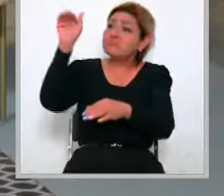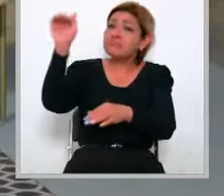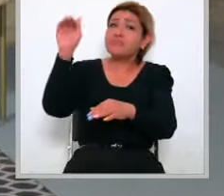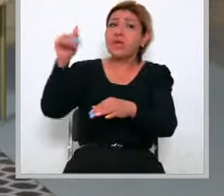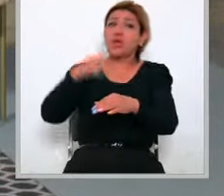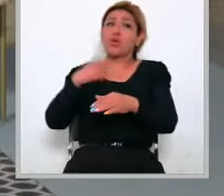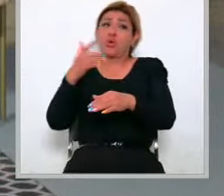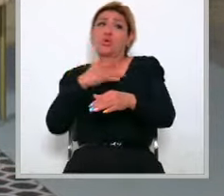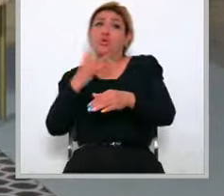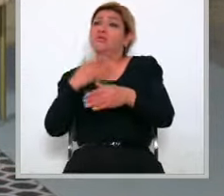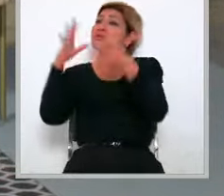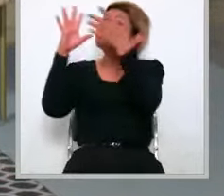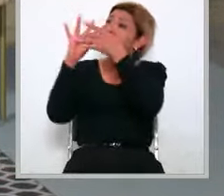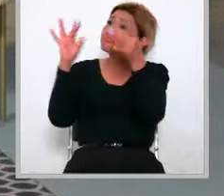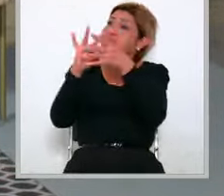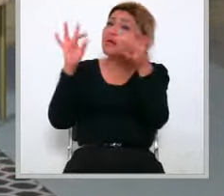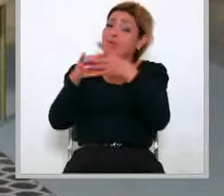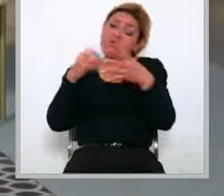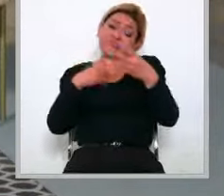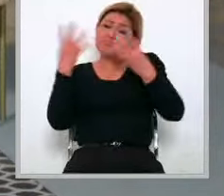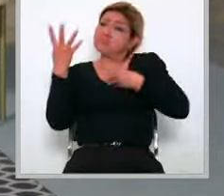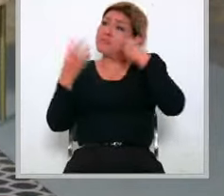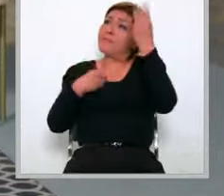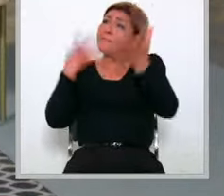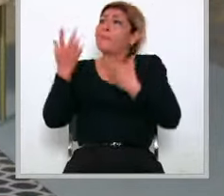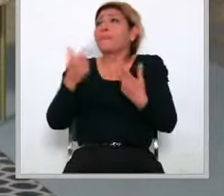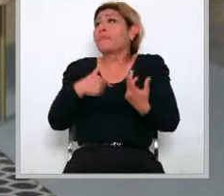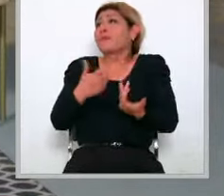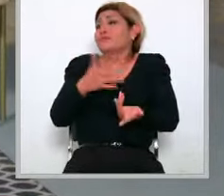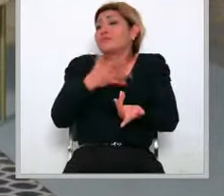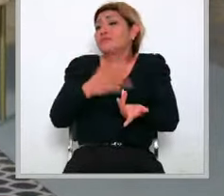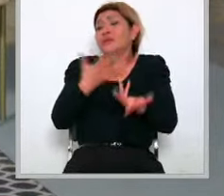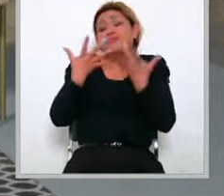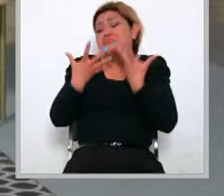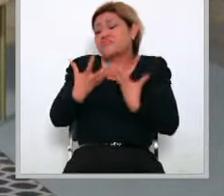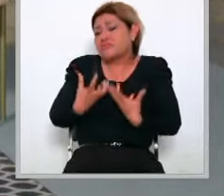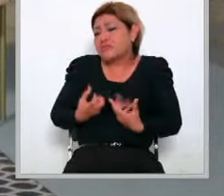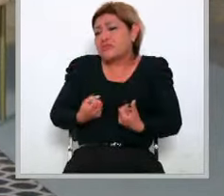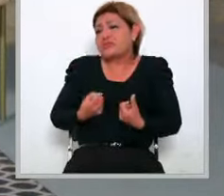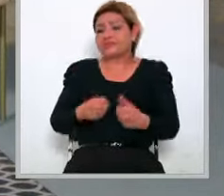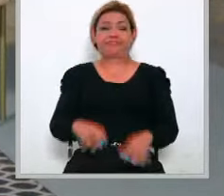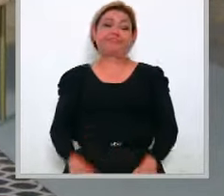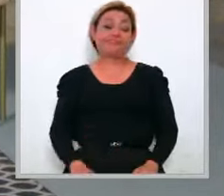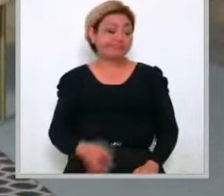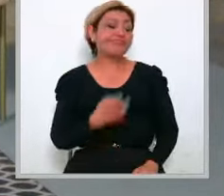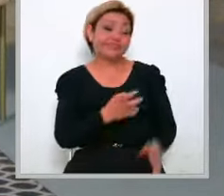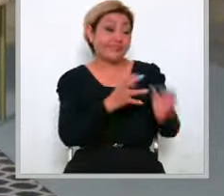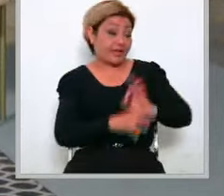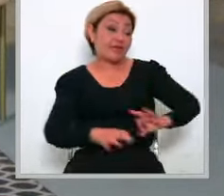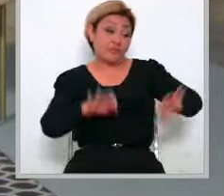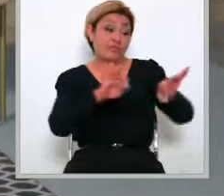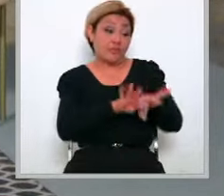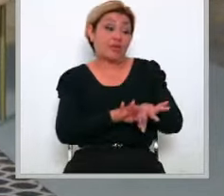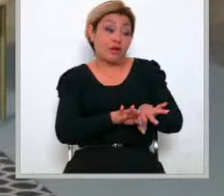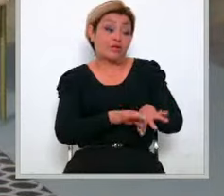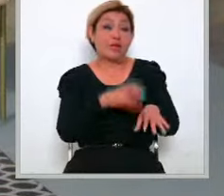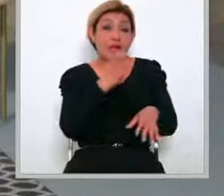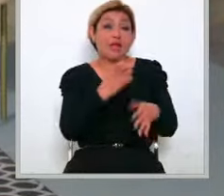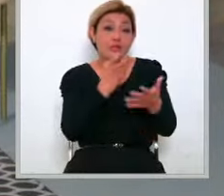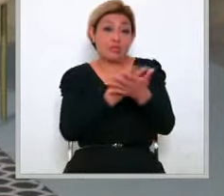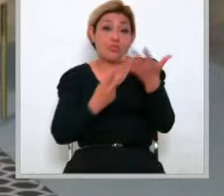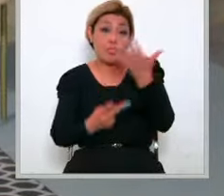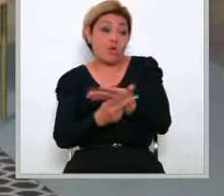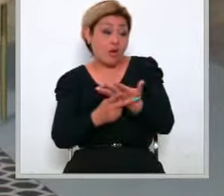estos pues núcleos de apoyo en los cuales de alguna otra forma puedan, de alguna otra forma, pues literal, apoyarse y generar esas redes que nos permitan tener un